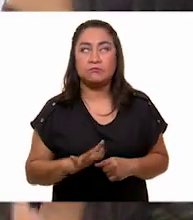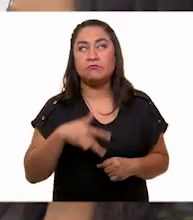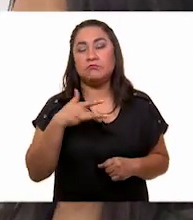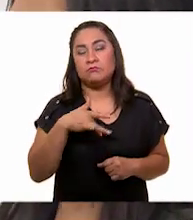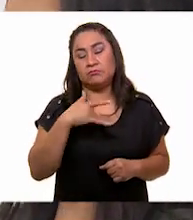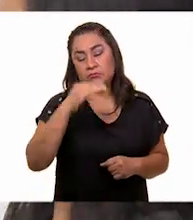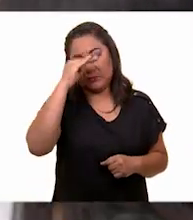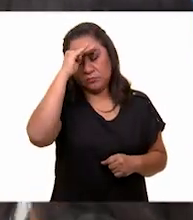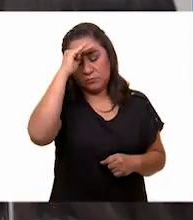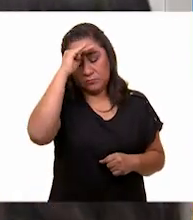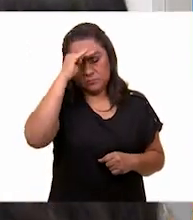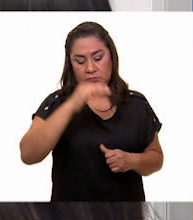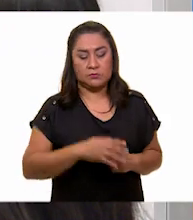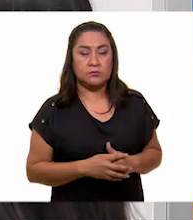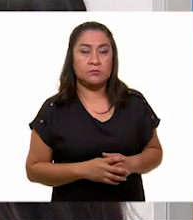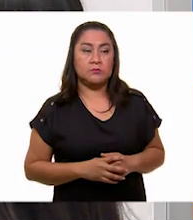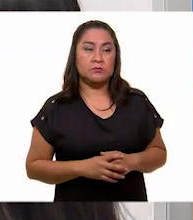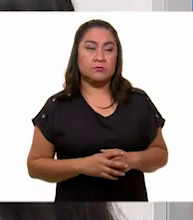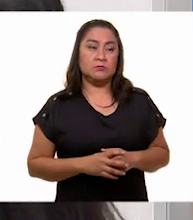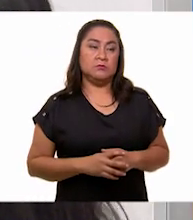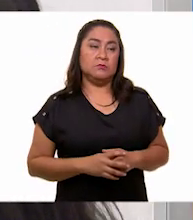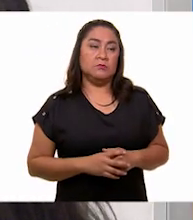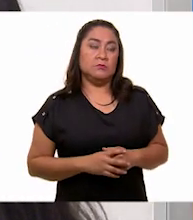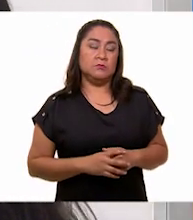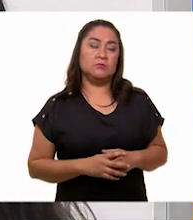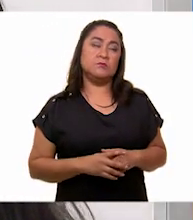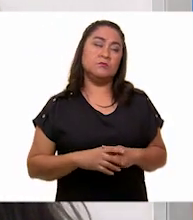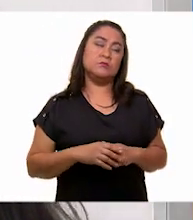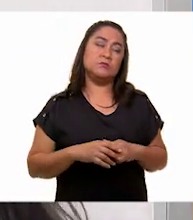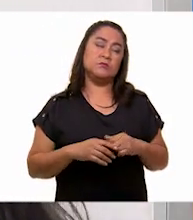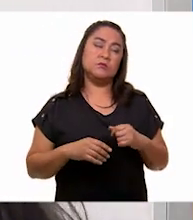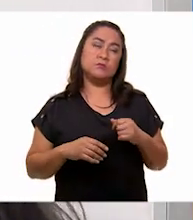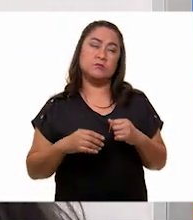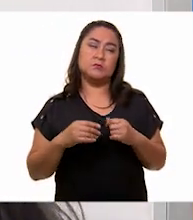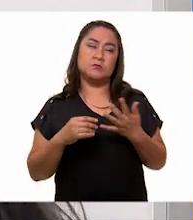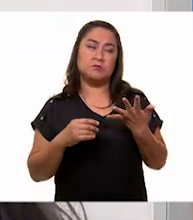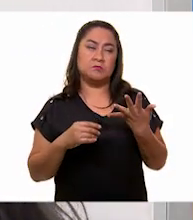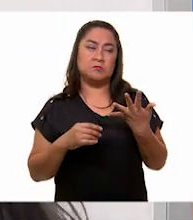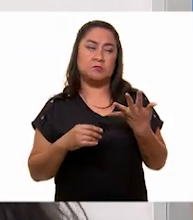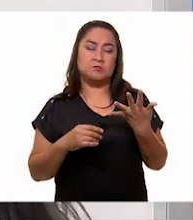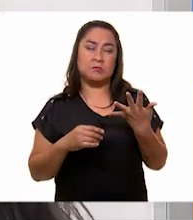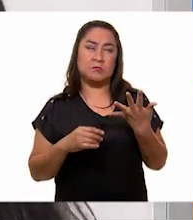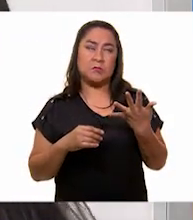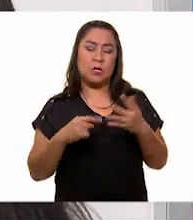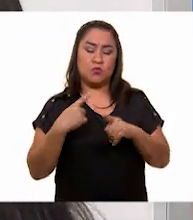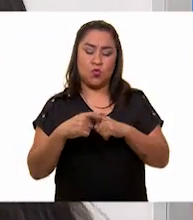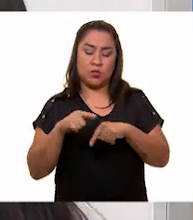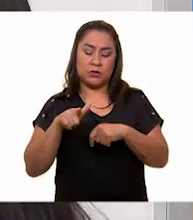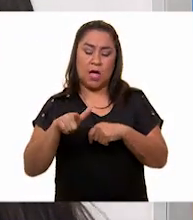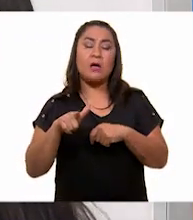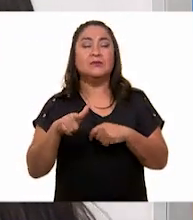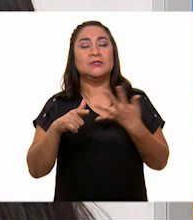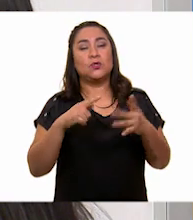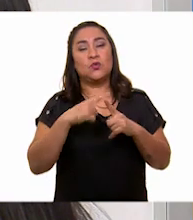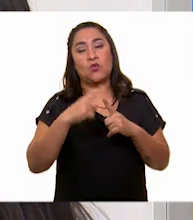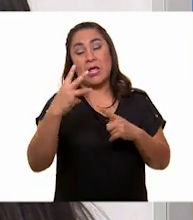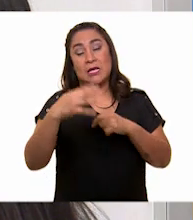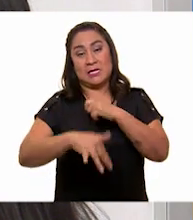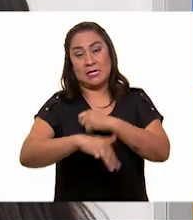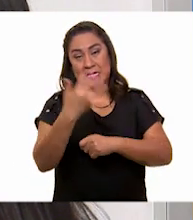pensamos, un número que multiplicado por 5 nos dé, entonces buscamos 3,